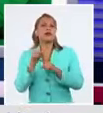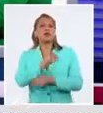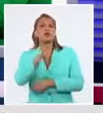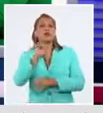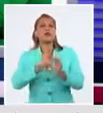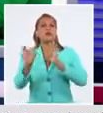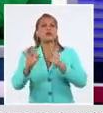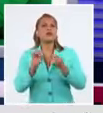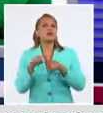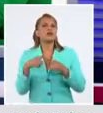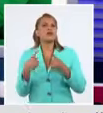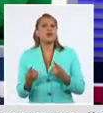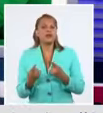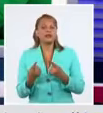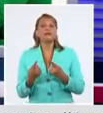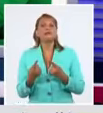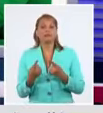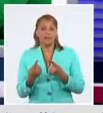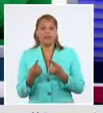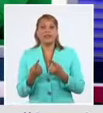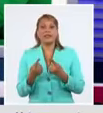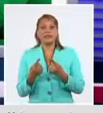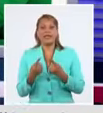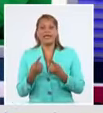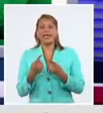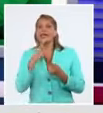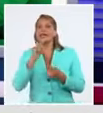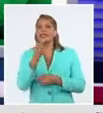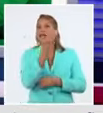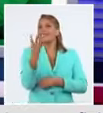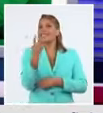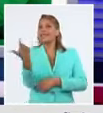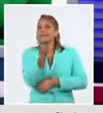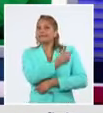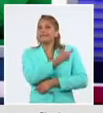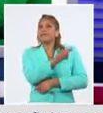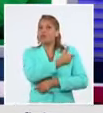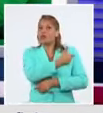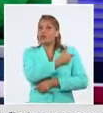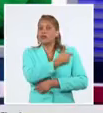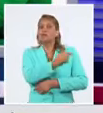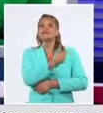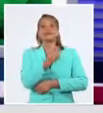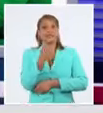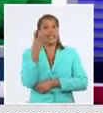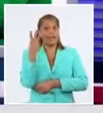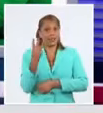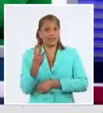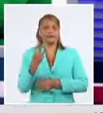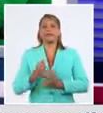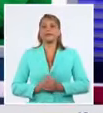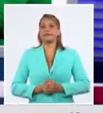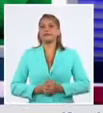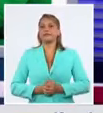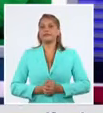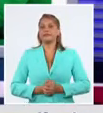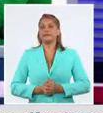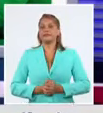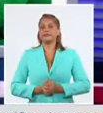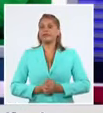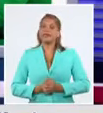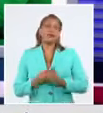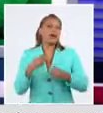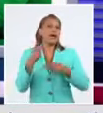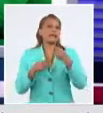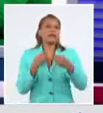la administración del esquema completo de vacuna. Es decir, las tres dosis. Tratando